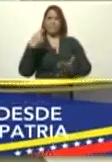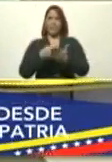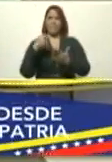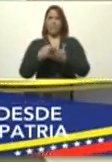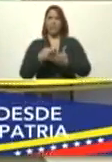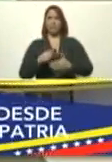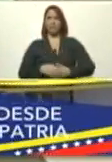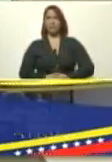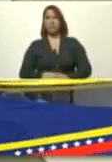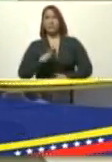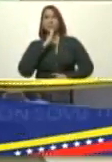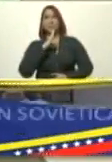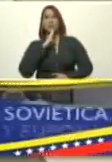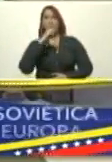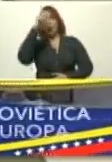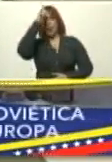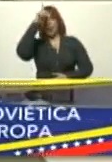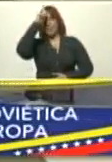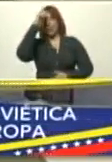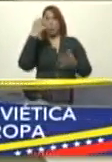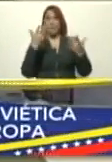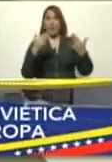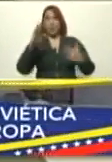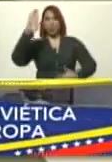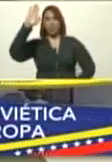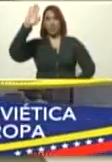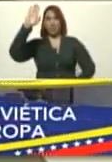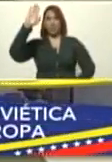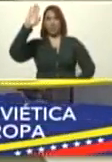bancos alemanes en manos de Hitler.